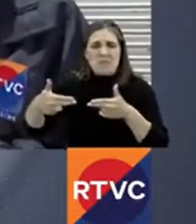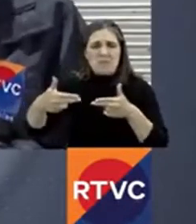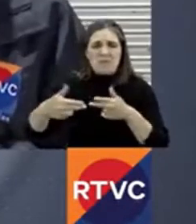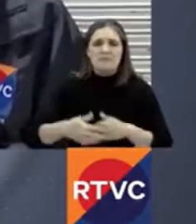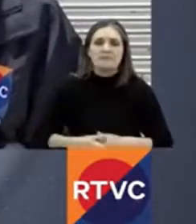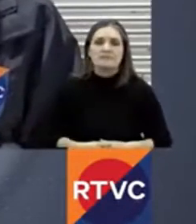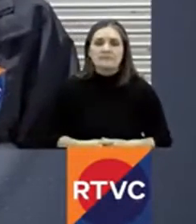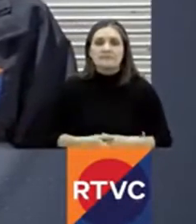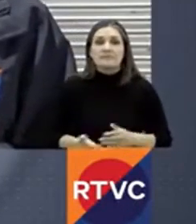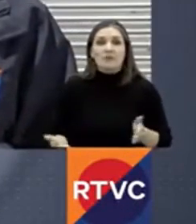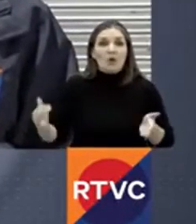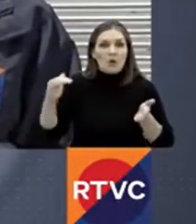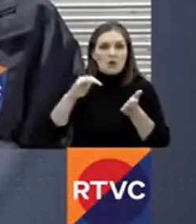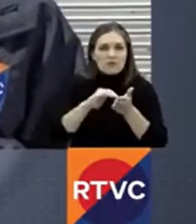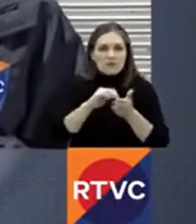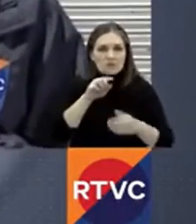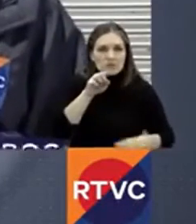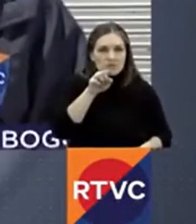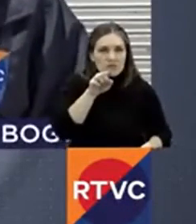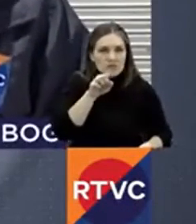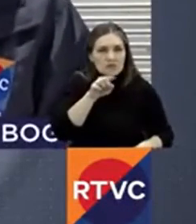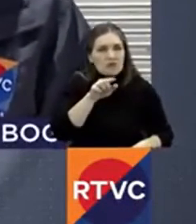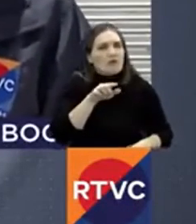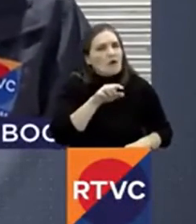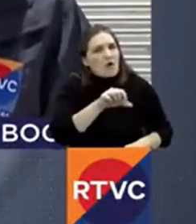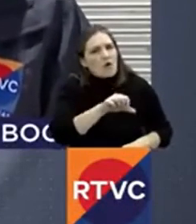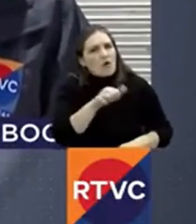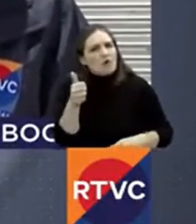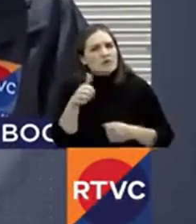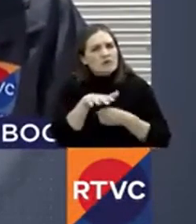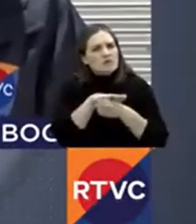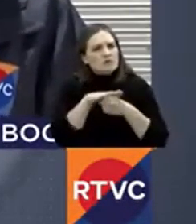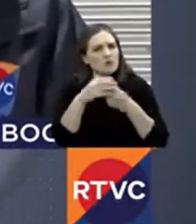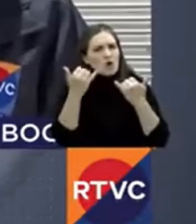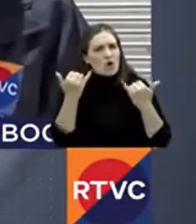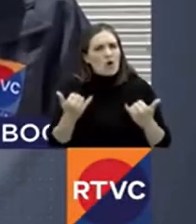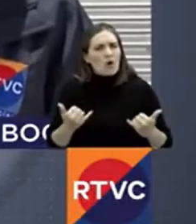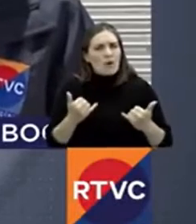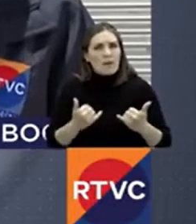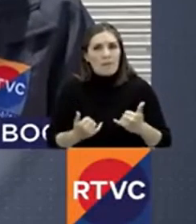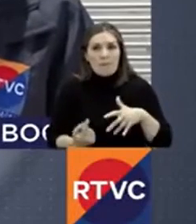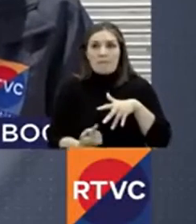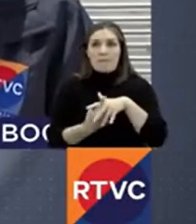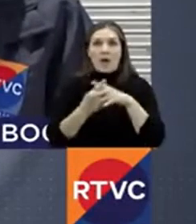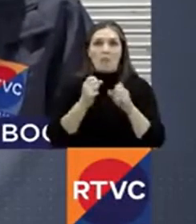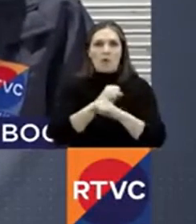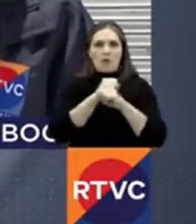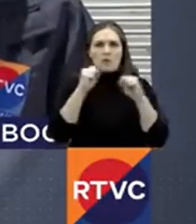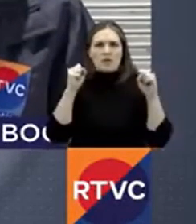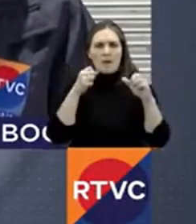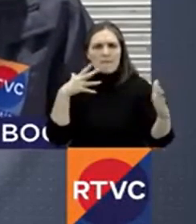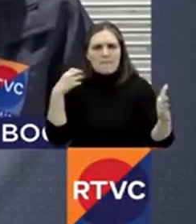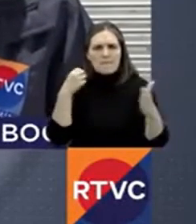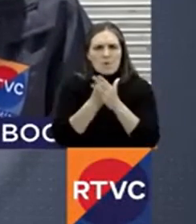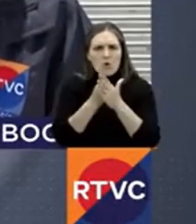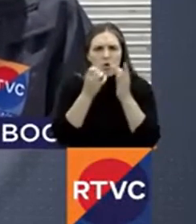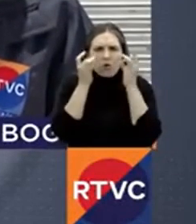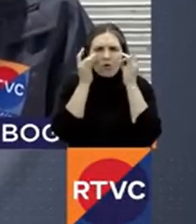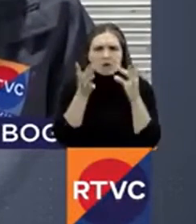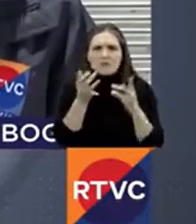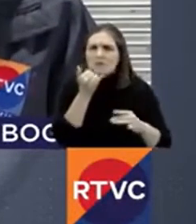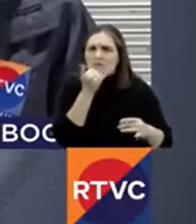Katy, volvemos con usted porque el otro hecho que marcó el comienzo de la jornada en la capital del país fue un grave accidente de tránsito. ¿Qué fue lo que